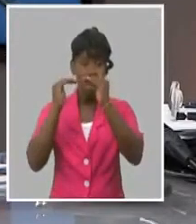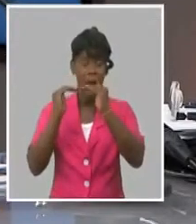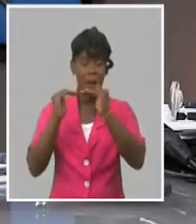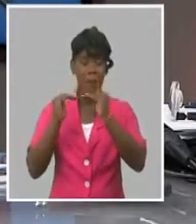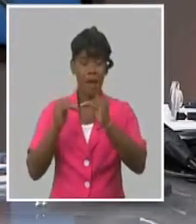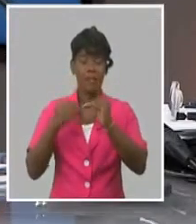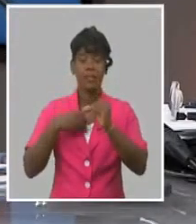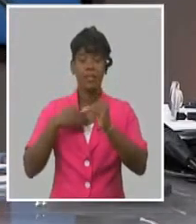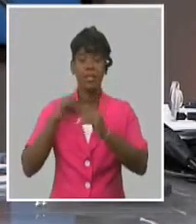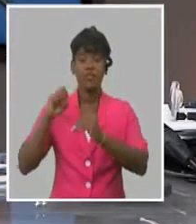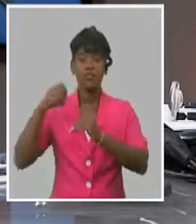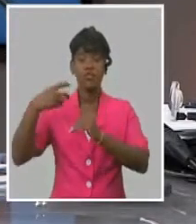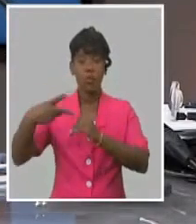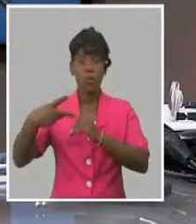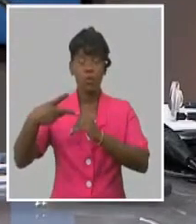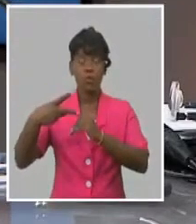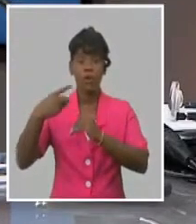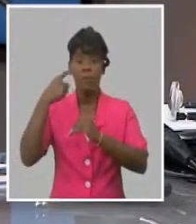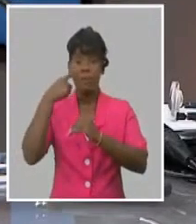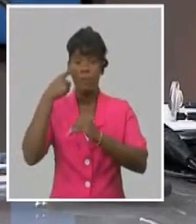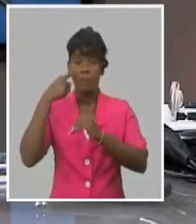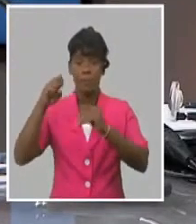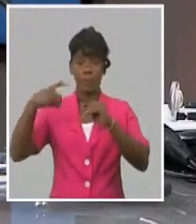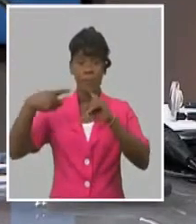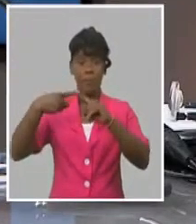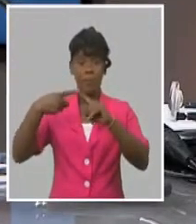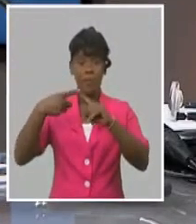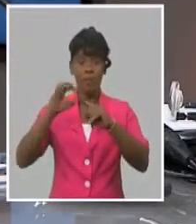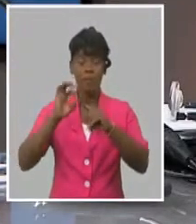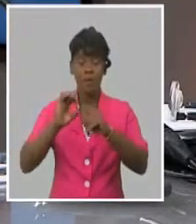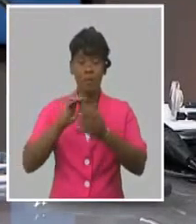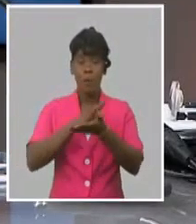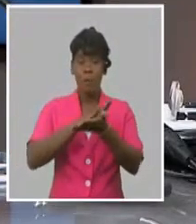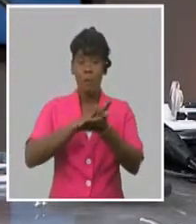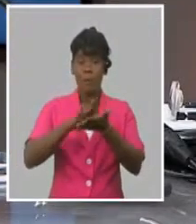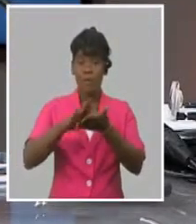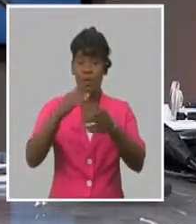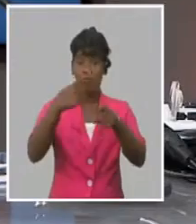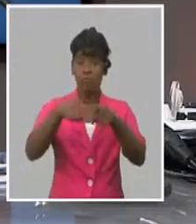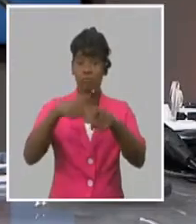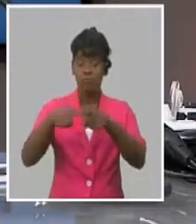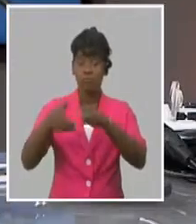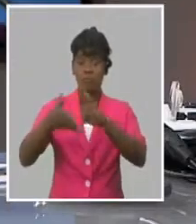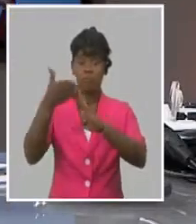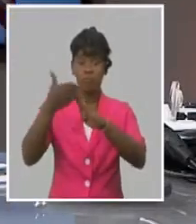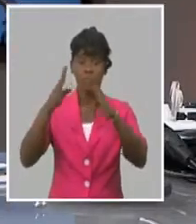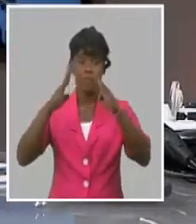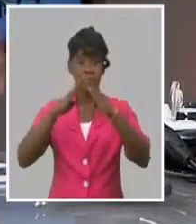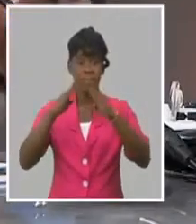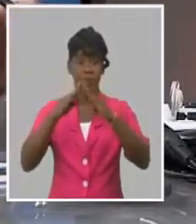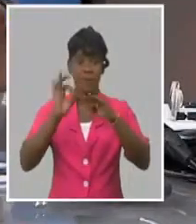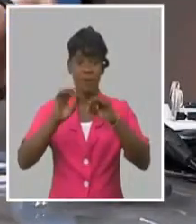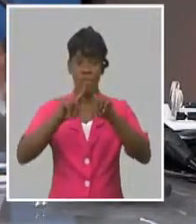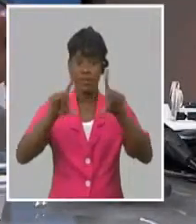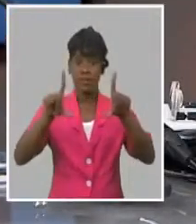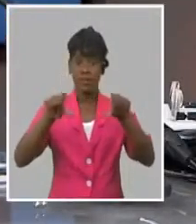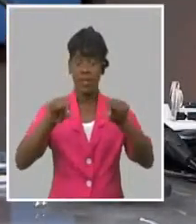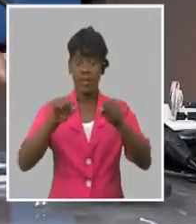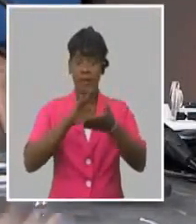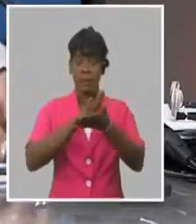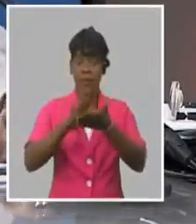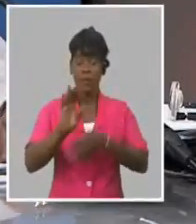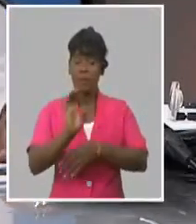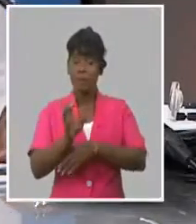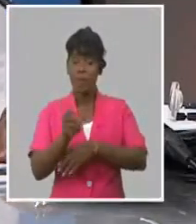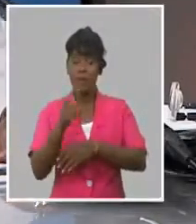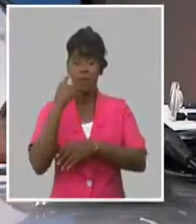tarea de ordenamiento, que es la transformación de subsidios y gratuidades y transformación de ingresos, que tú vas acercando los